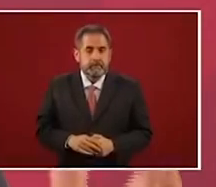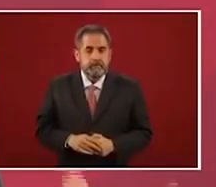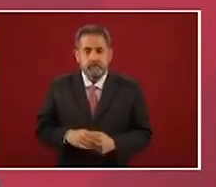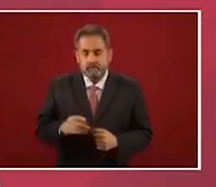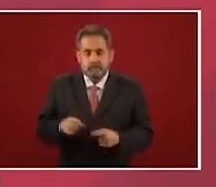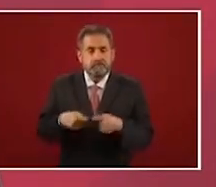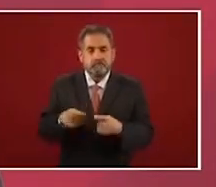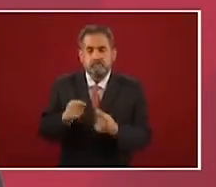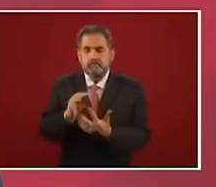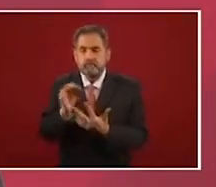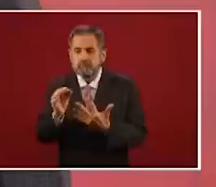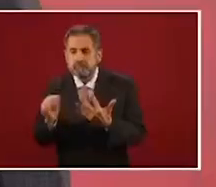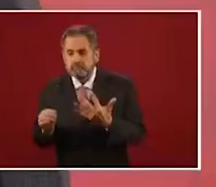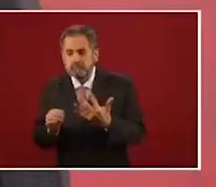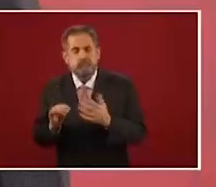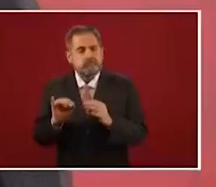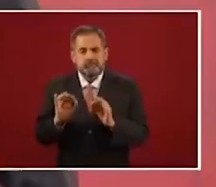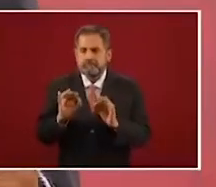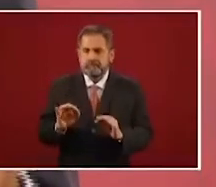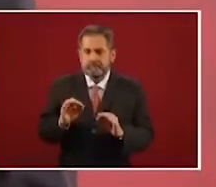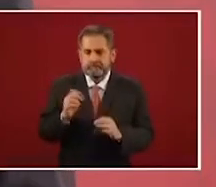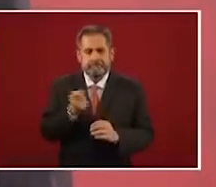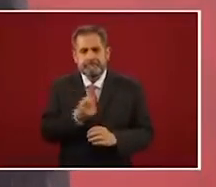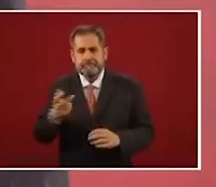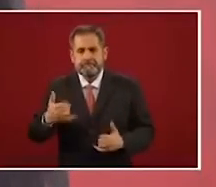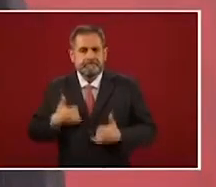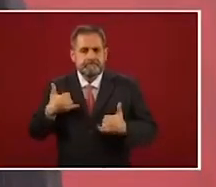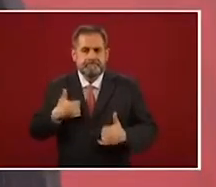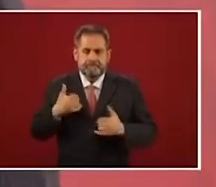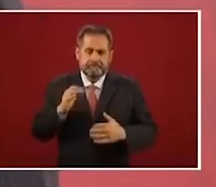dando opción a muchos jóvenes.